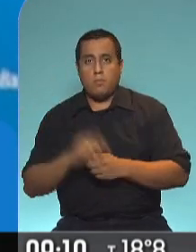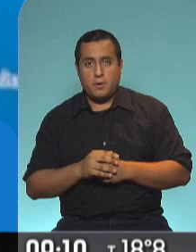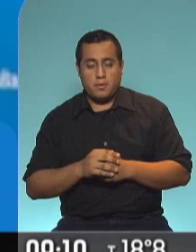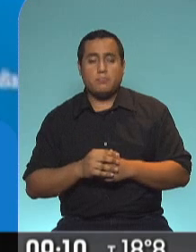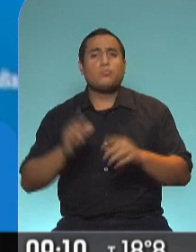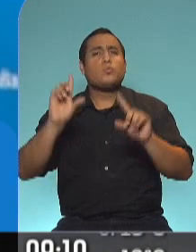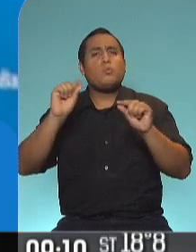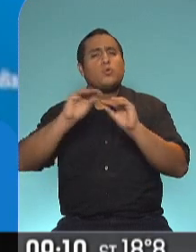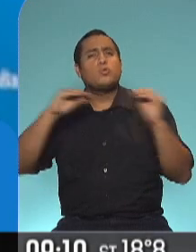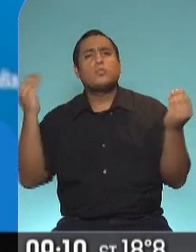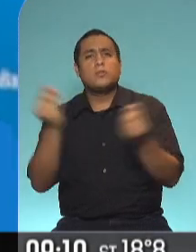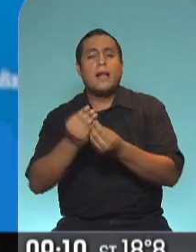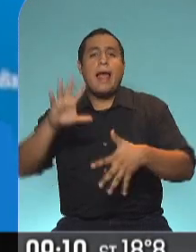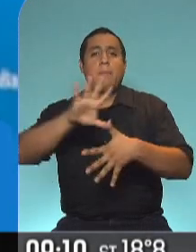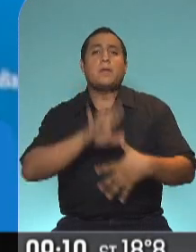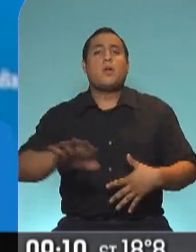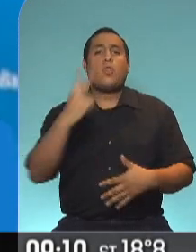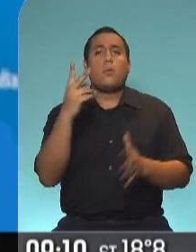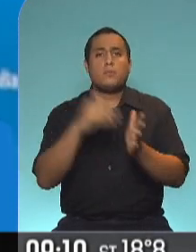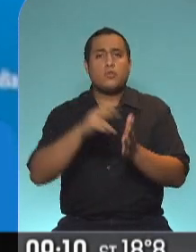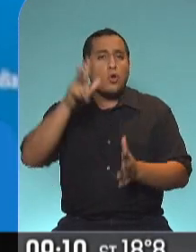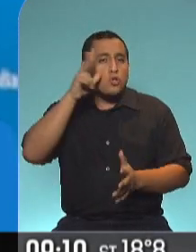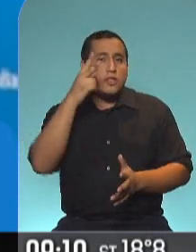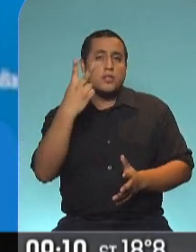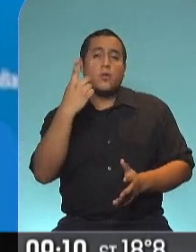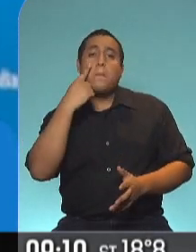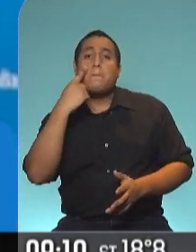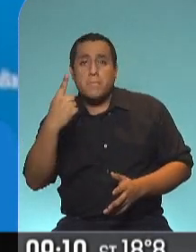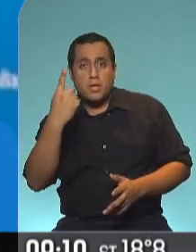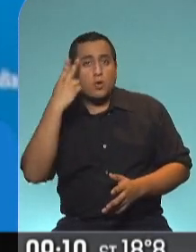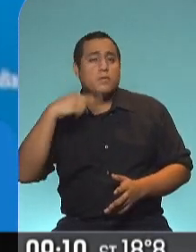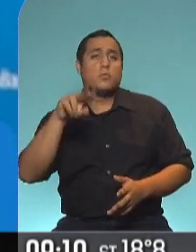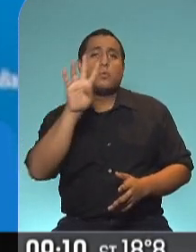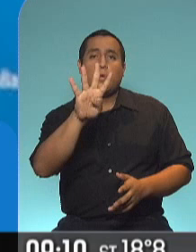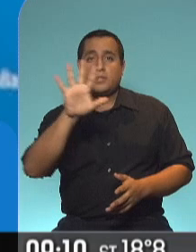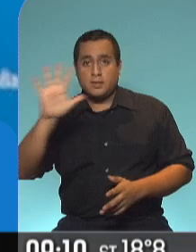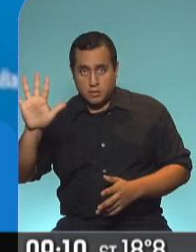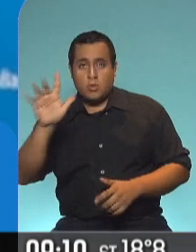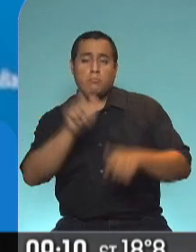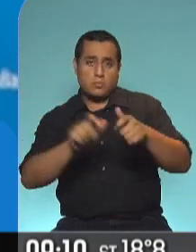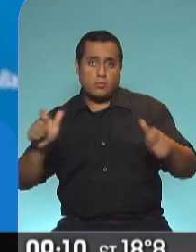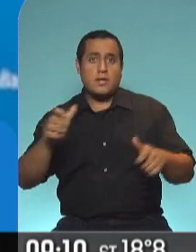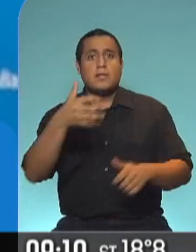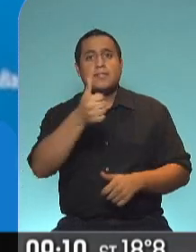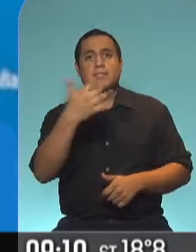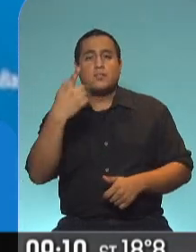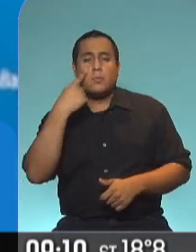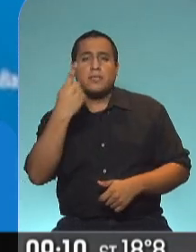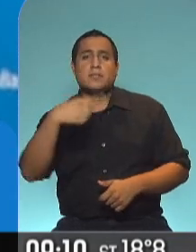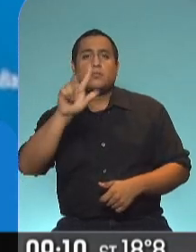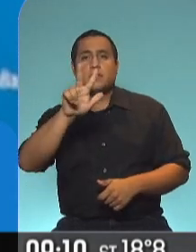número total de casos en américa es de 2 millones 82 mil 945 casos con 65 mil